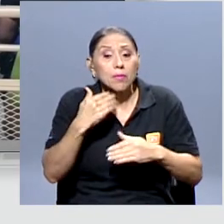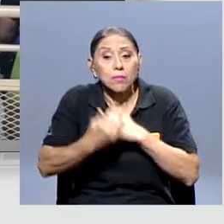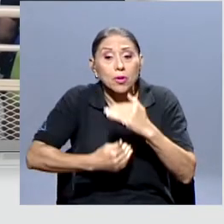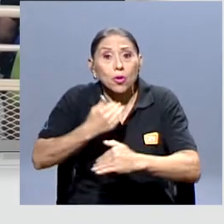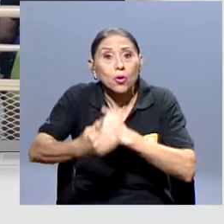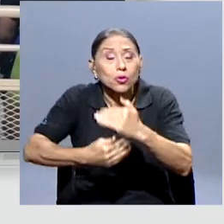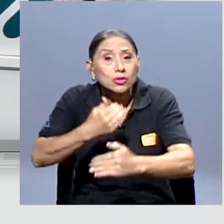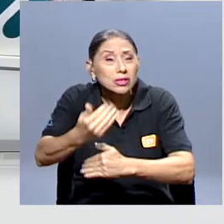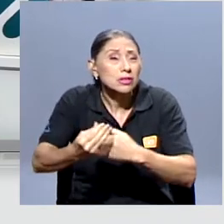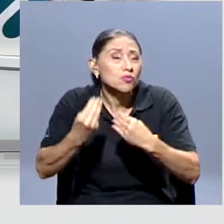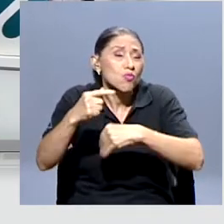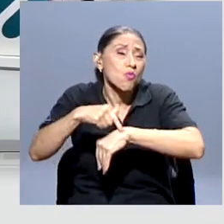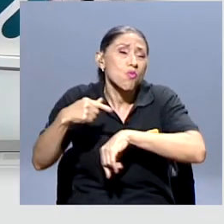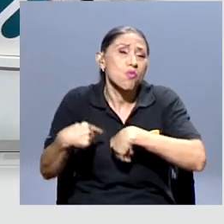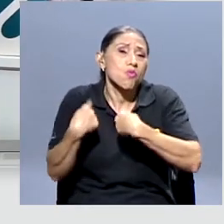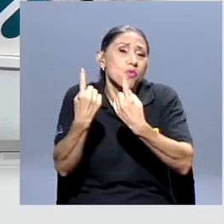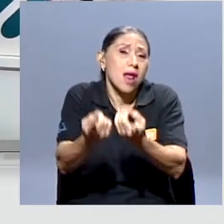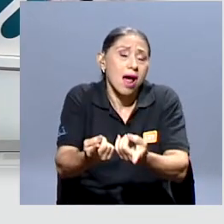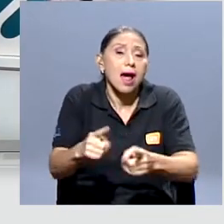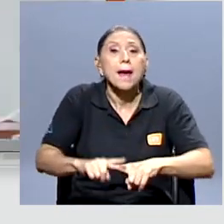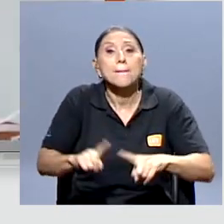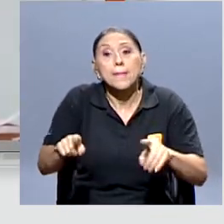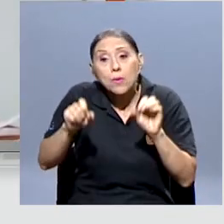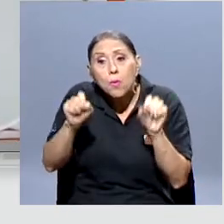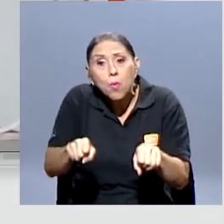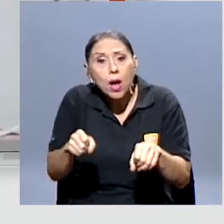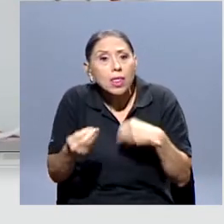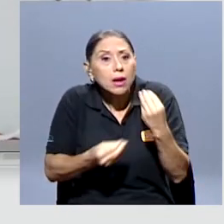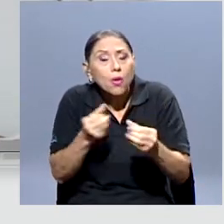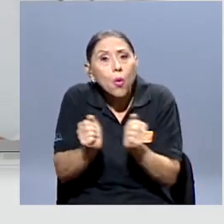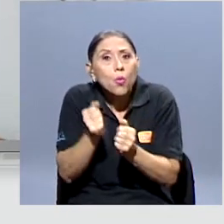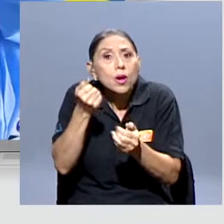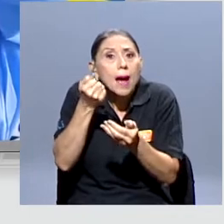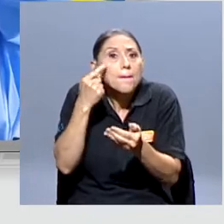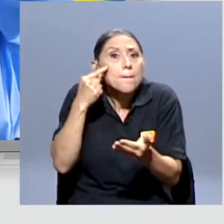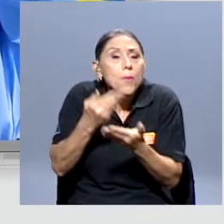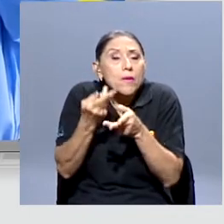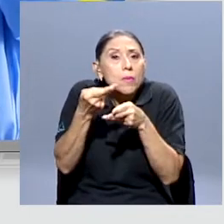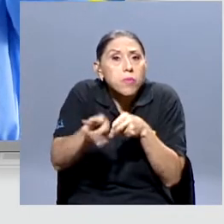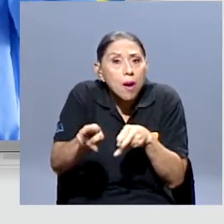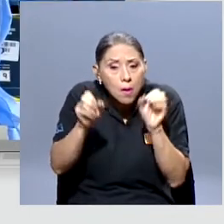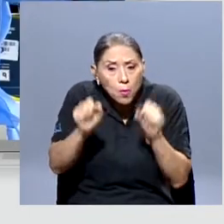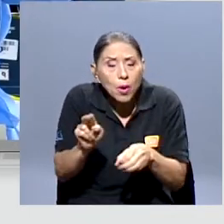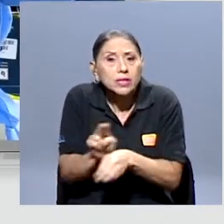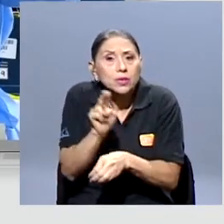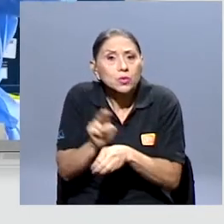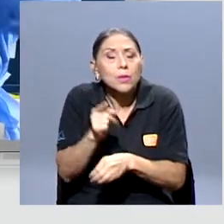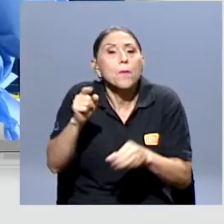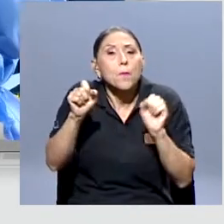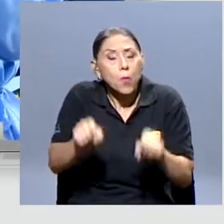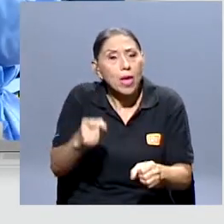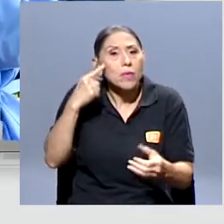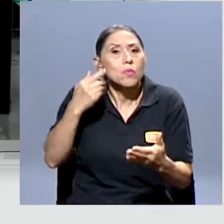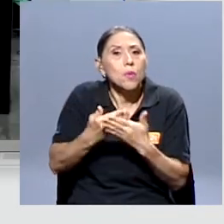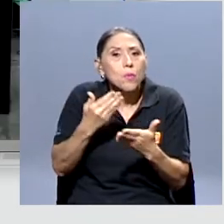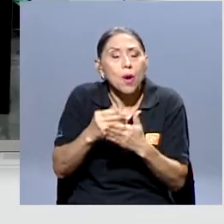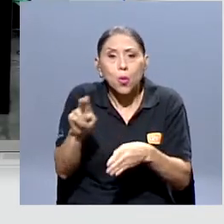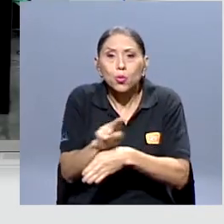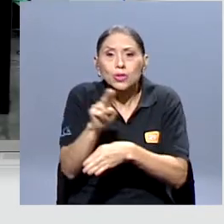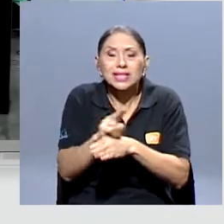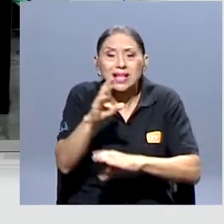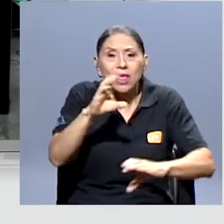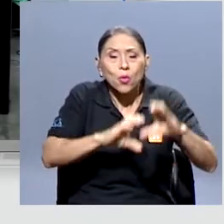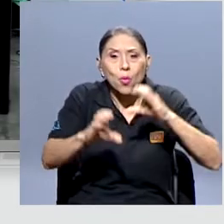Entonces, de esa manera, una preimpresión por lo menos puede ser rápidamente utilizado y verificado incluso por una población más amplia de científicos y